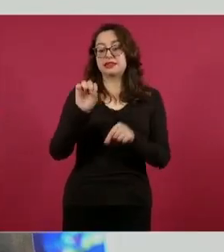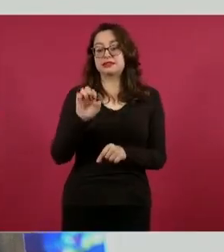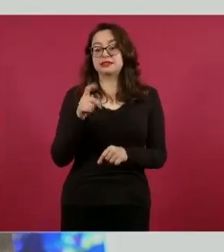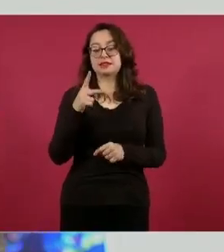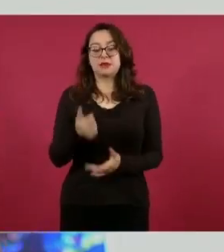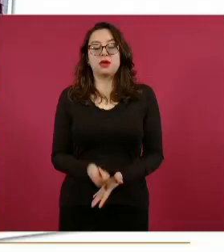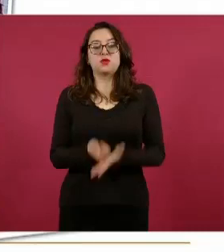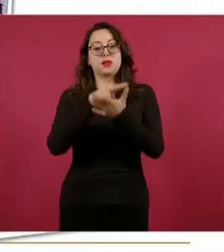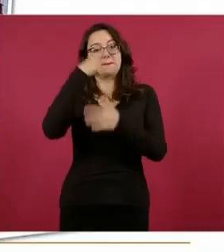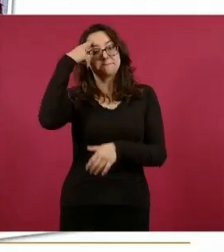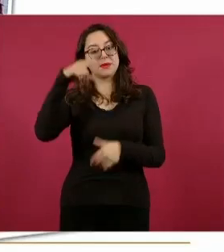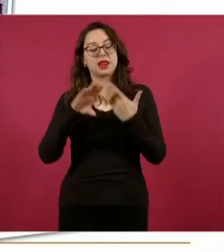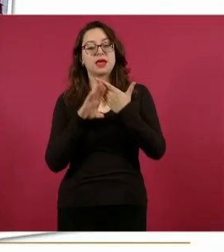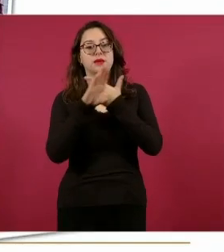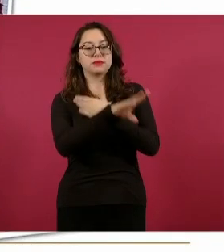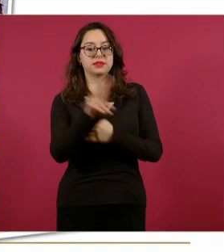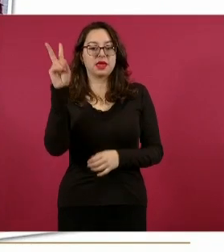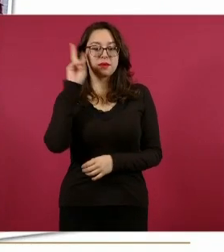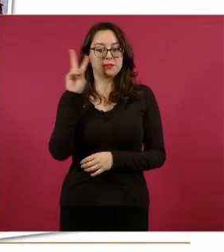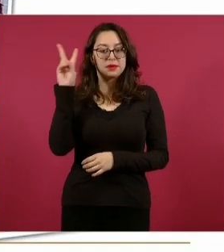Educación. Muchas gracias.